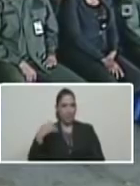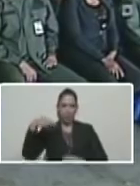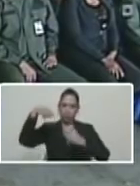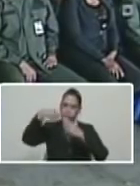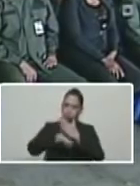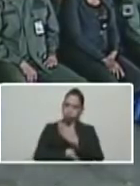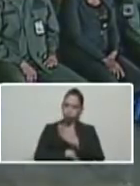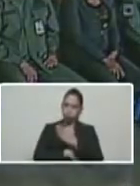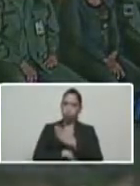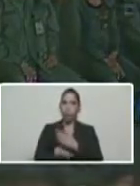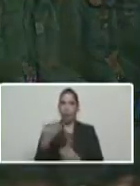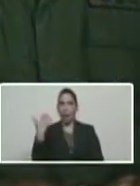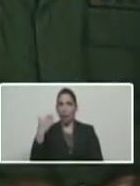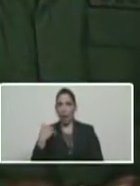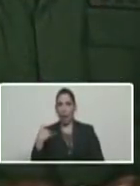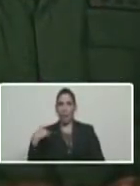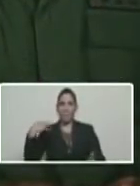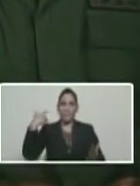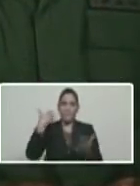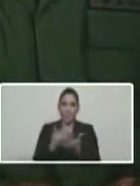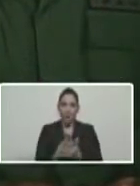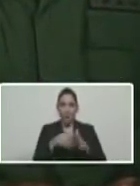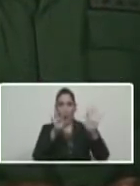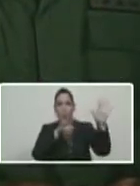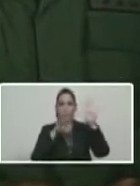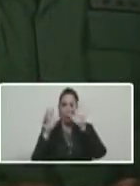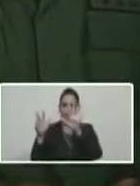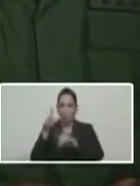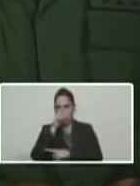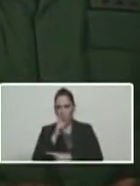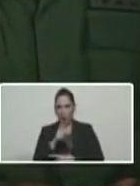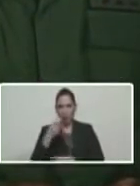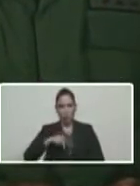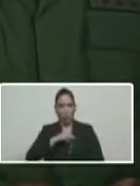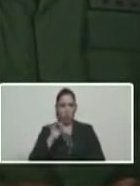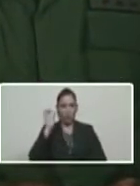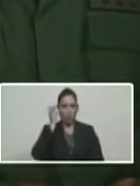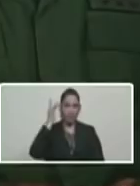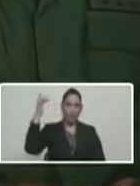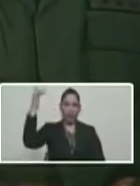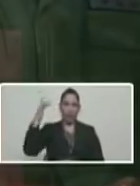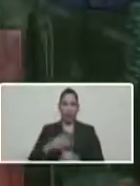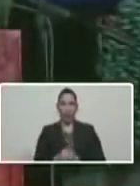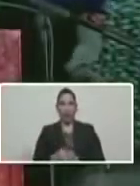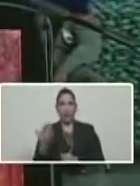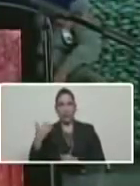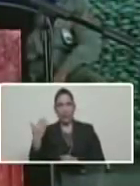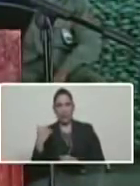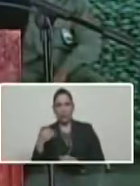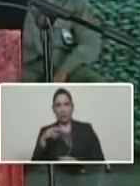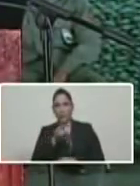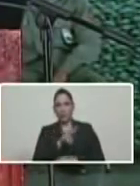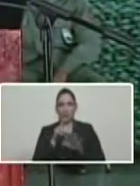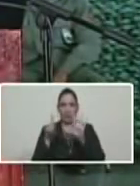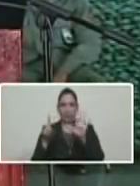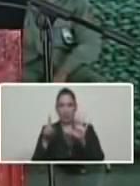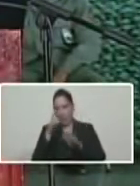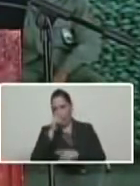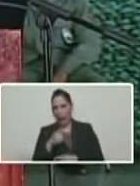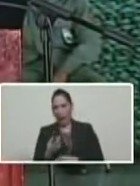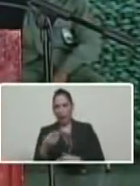transcurrido 98 años de nuestra creación y 26 años de aquella rebelión cívico-militar, queda percatarse con